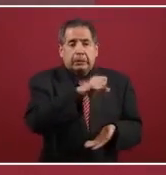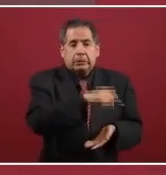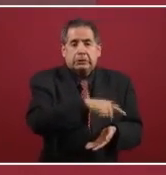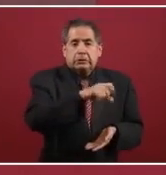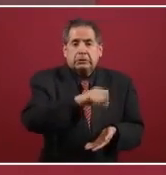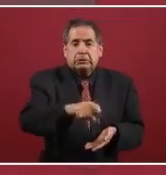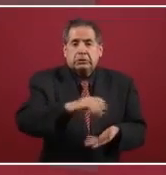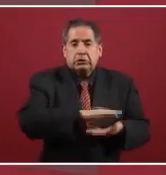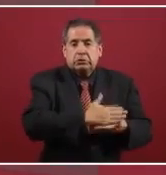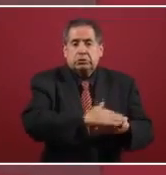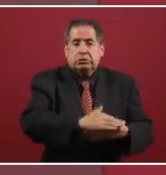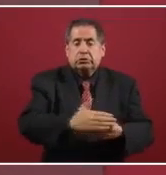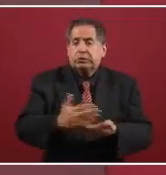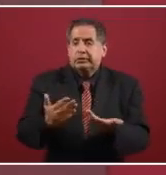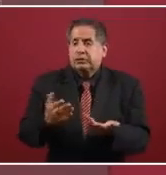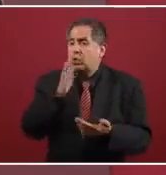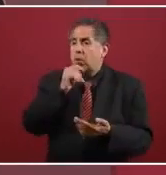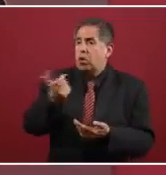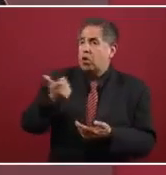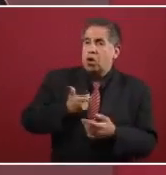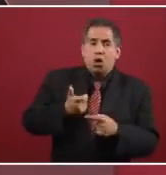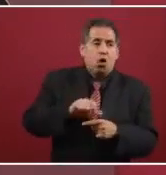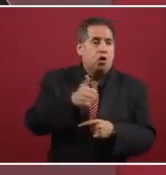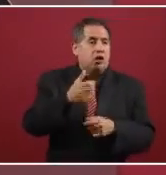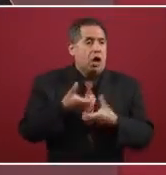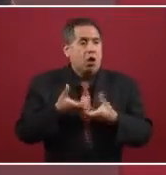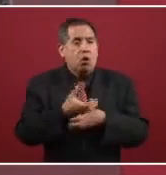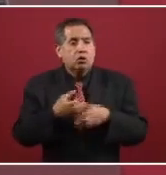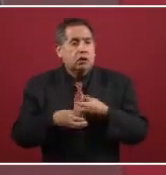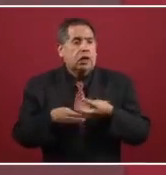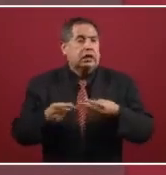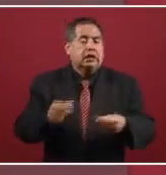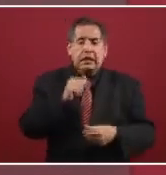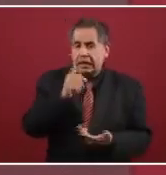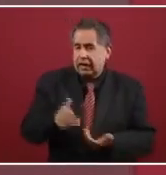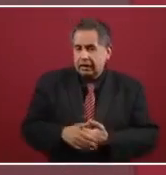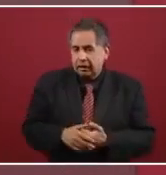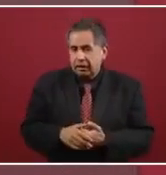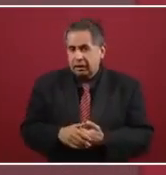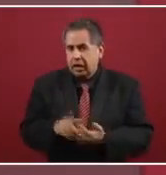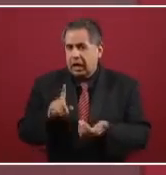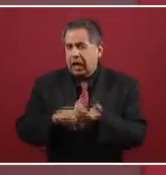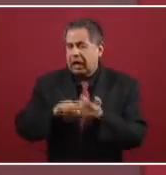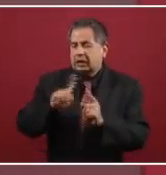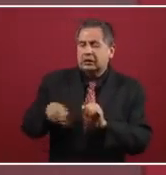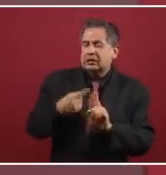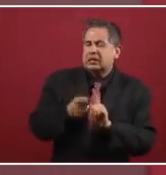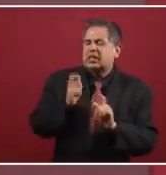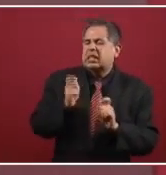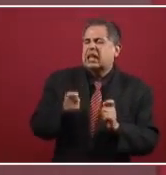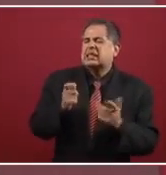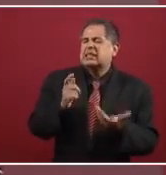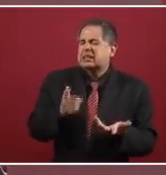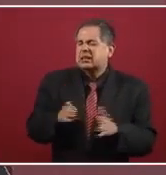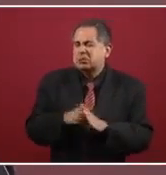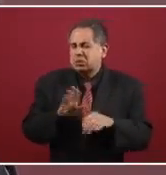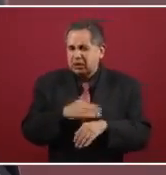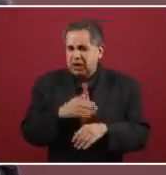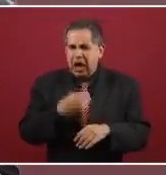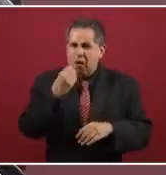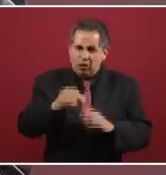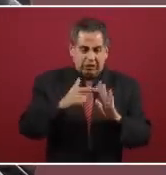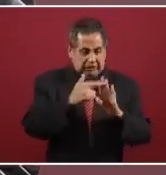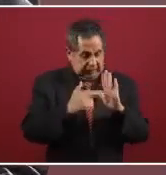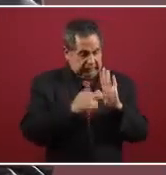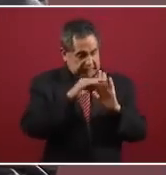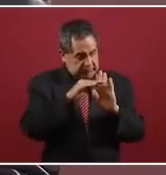ejercer su estímulo. ¿Qué hay detrás de esto? O sea, ¿por qué así? Estamos